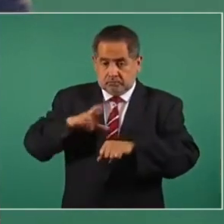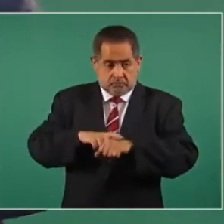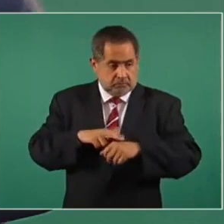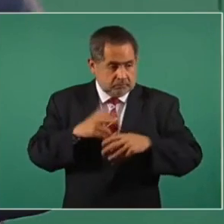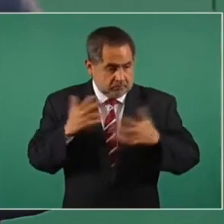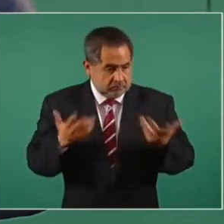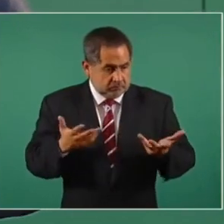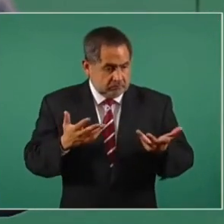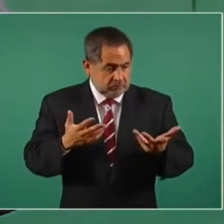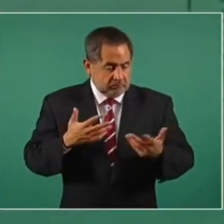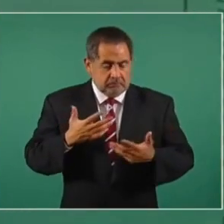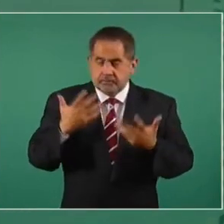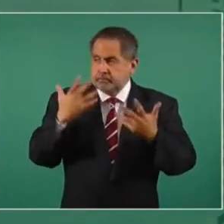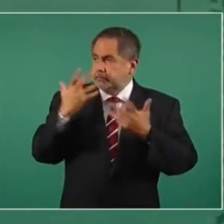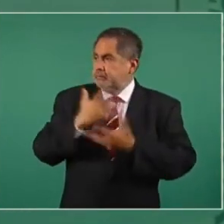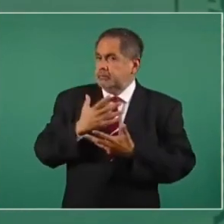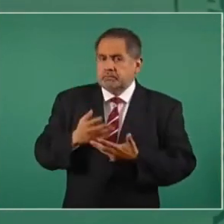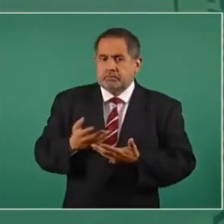nos están planteando